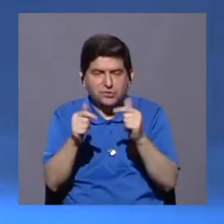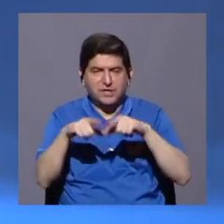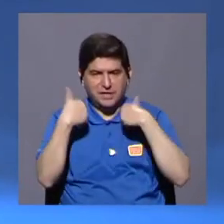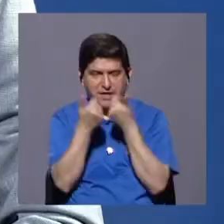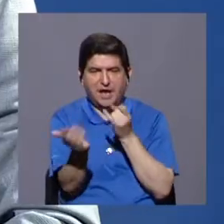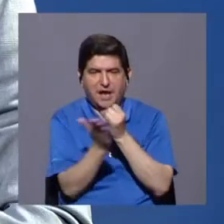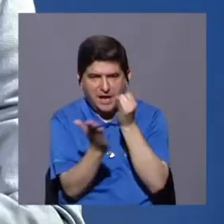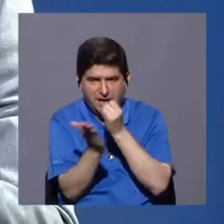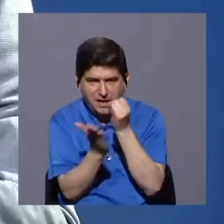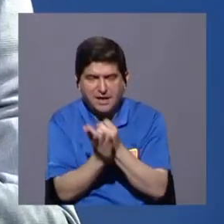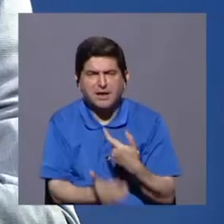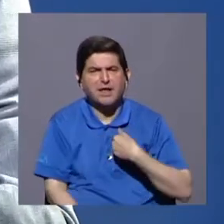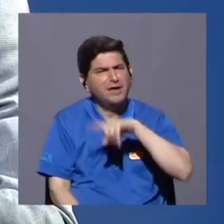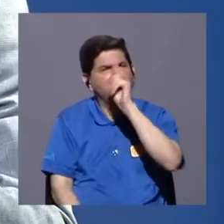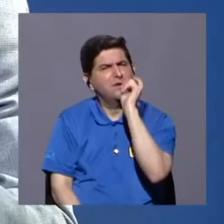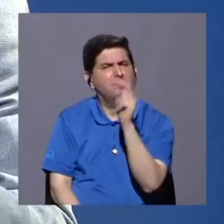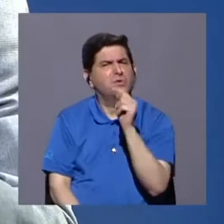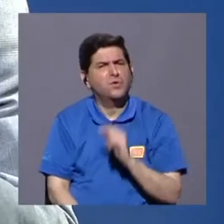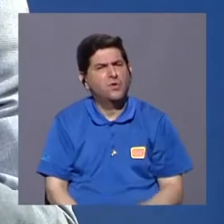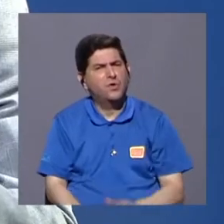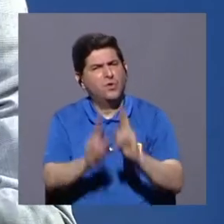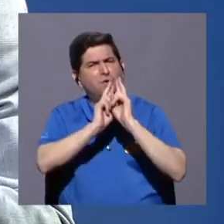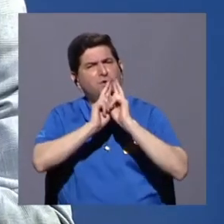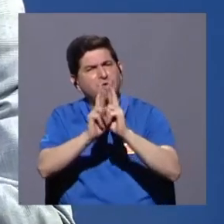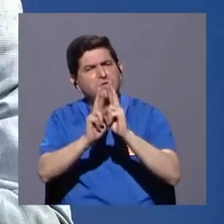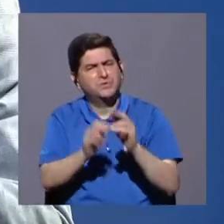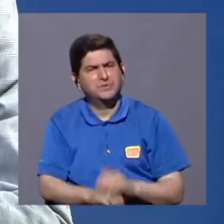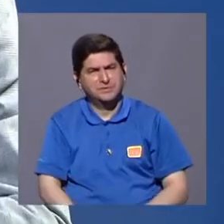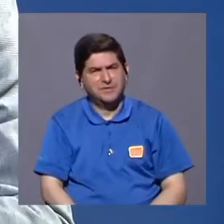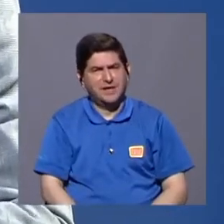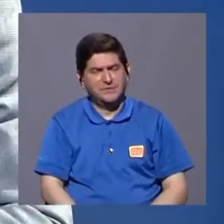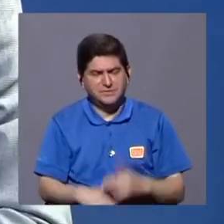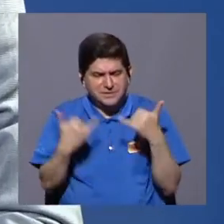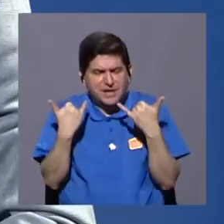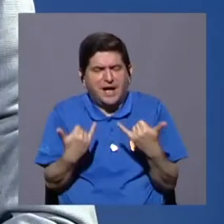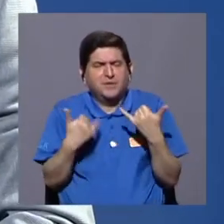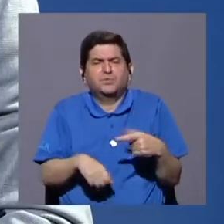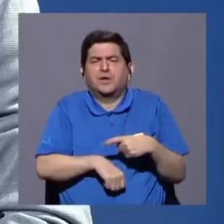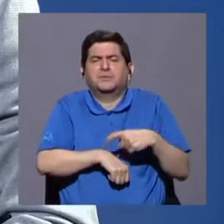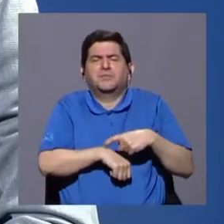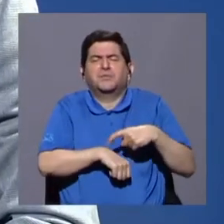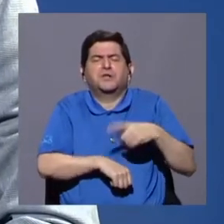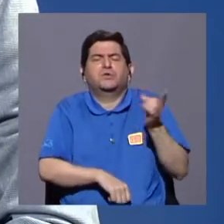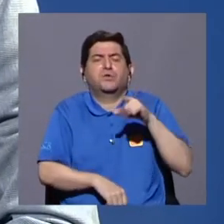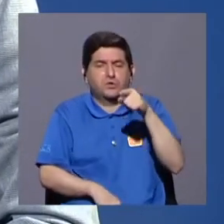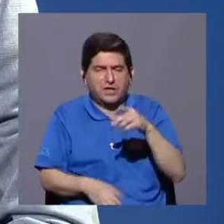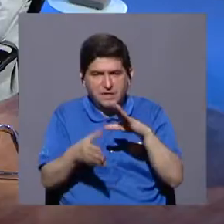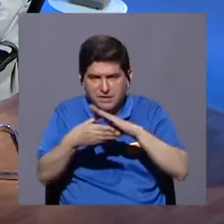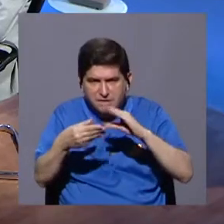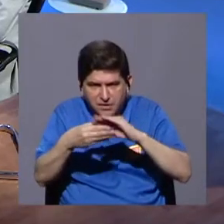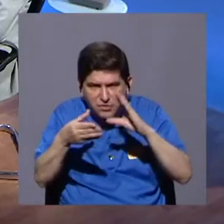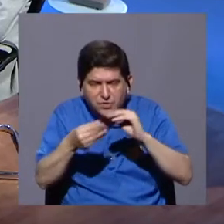investigación y ya le iba a preguntar el resultado donde donde estábamos con respecto a todos